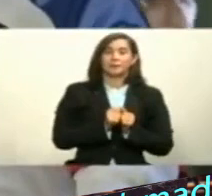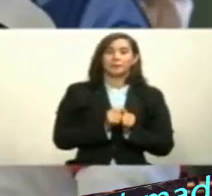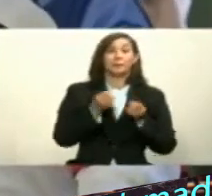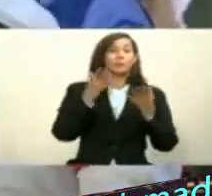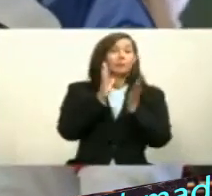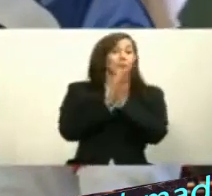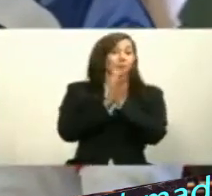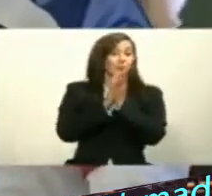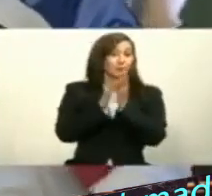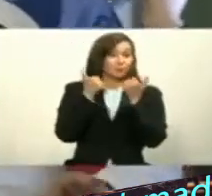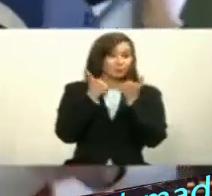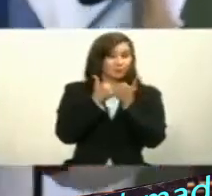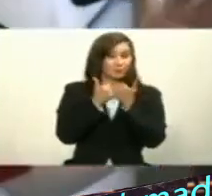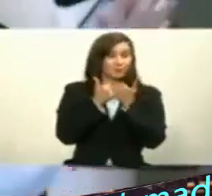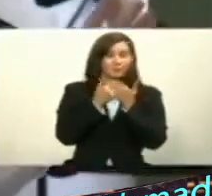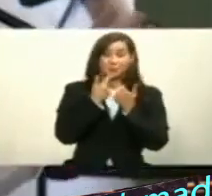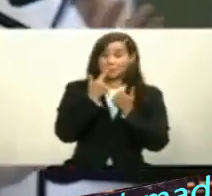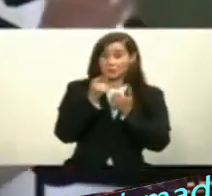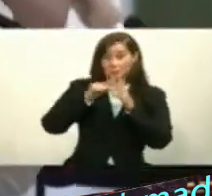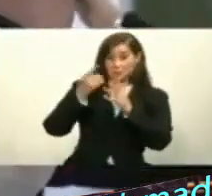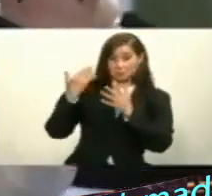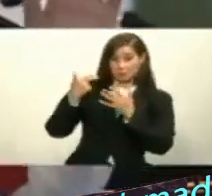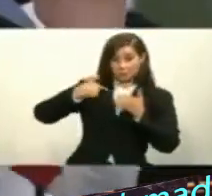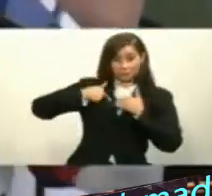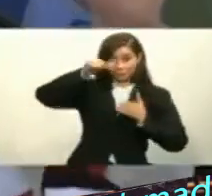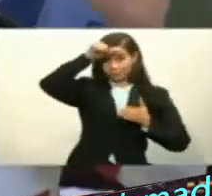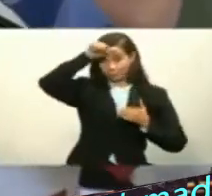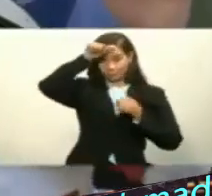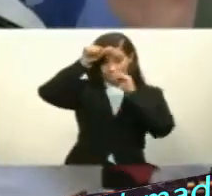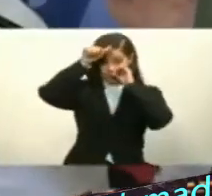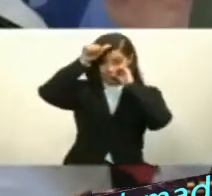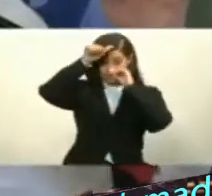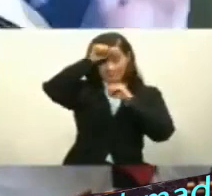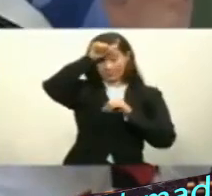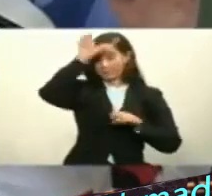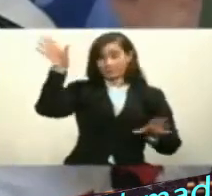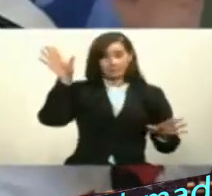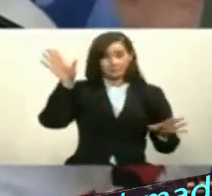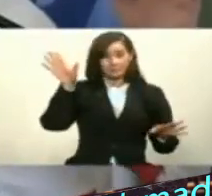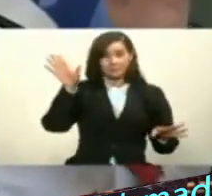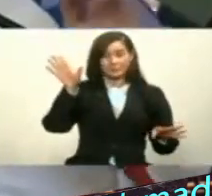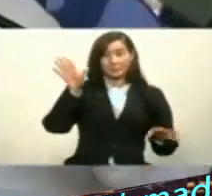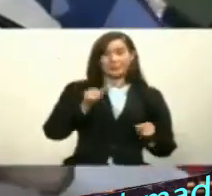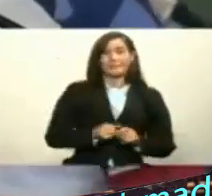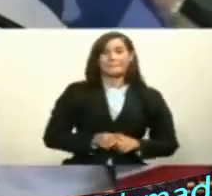Muchas felicidades. Y yo le he dicho desde el principio que yo soy aguilucho. Así que